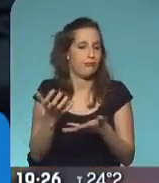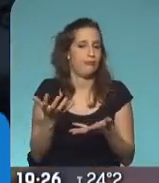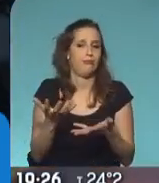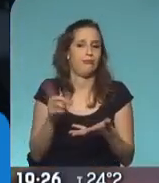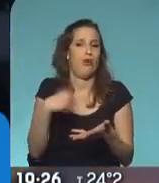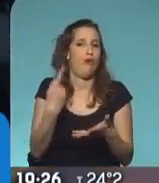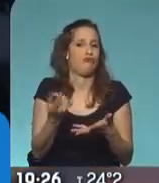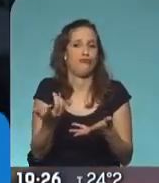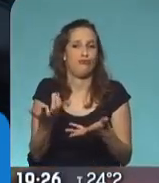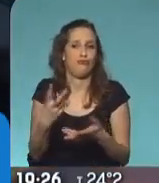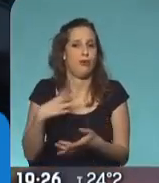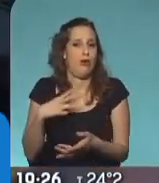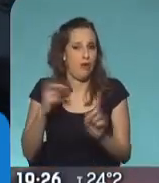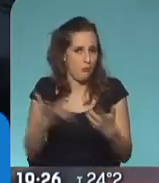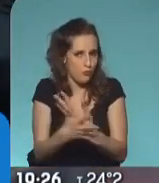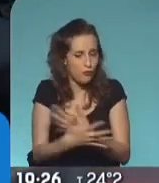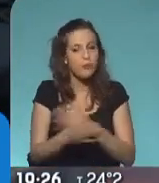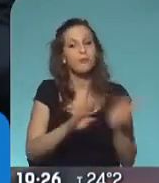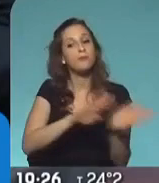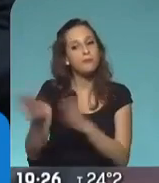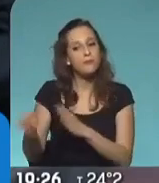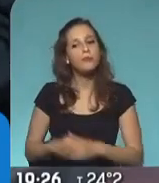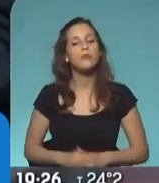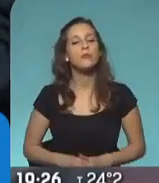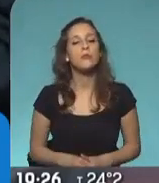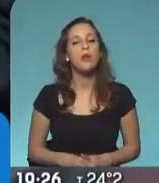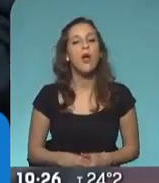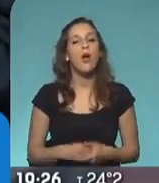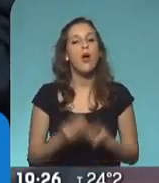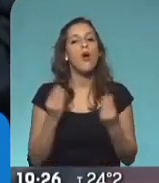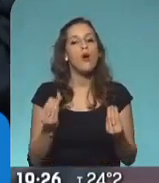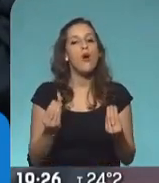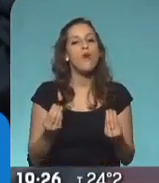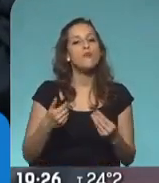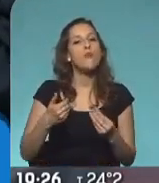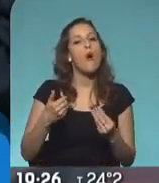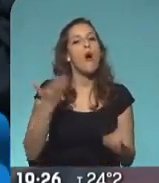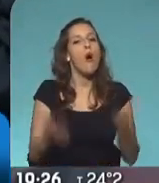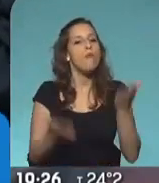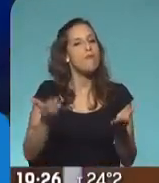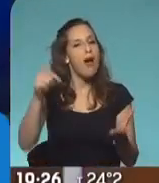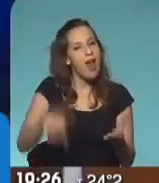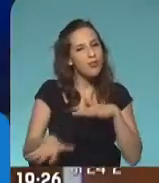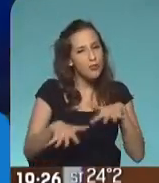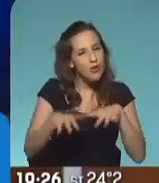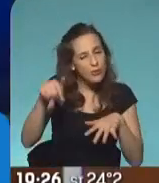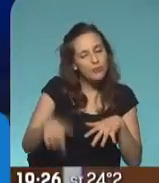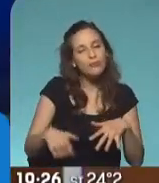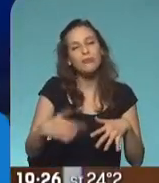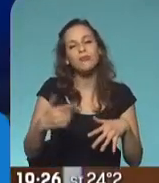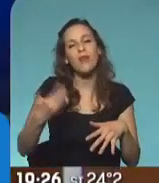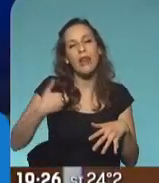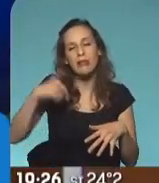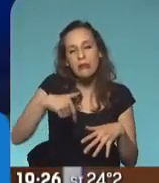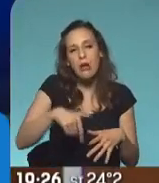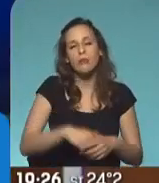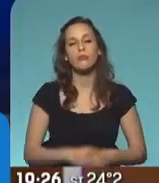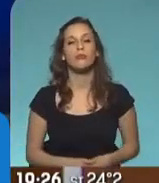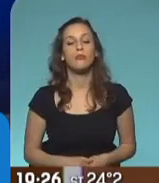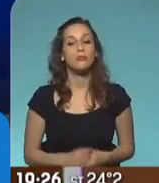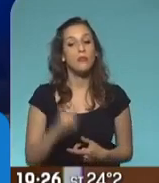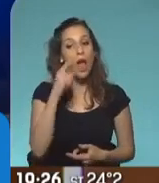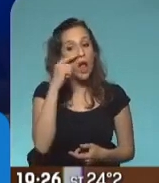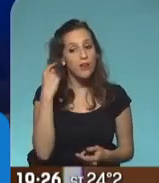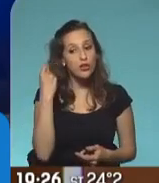la relación entre el gobierno naciente en España con el gobierno que va a asumir en la Argentina el 10 de diciembre? Bueno, Alberto Fernández dio